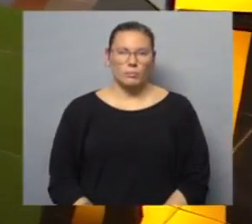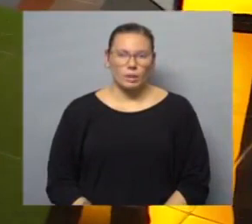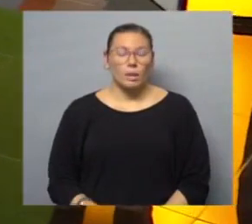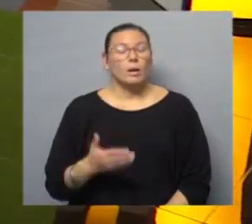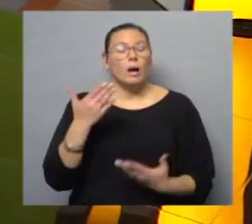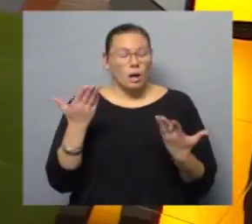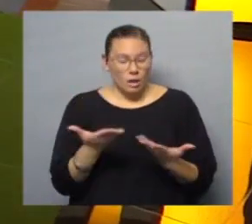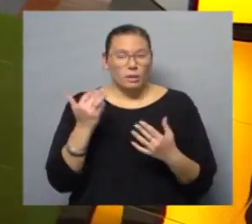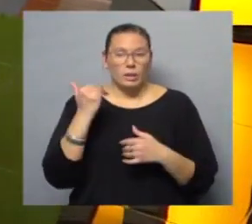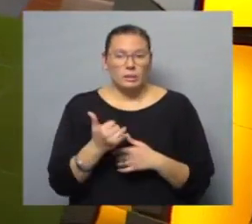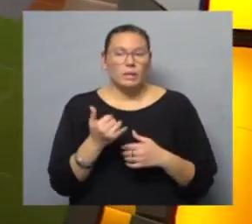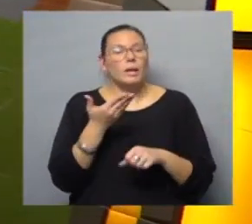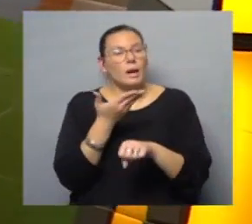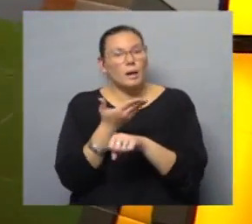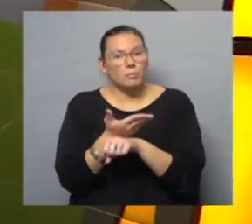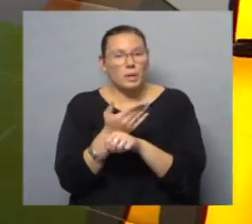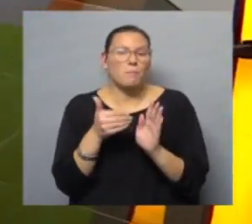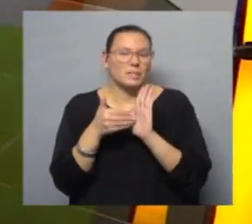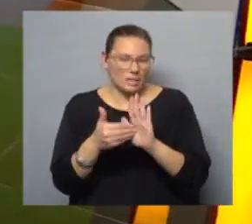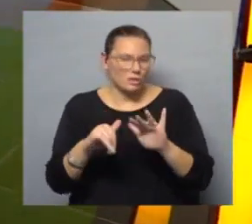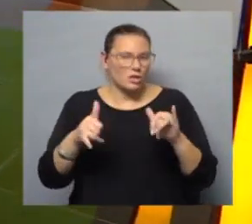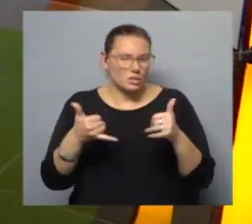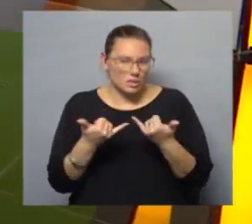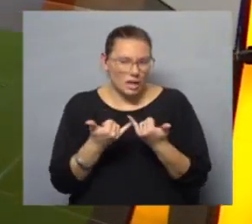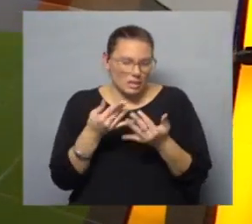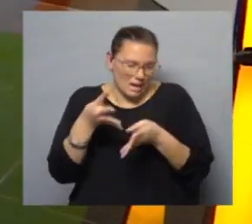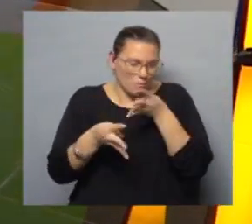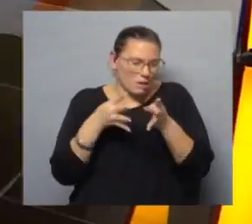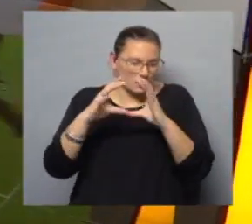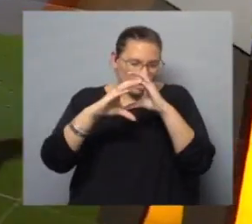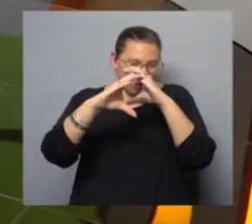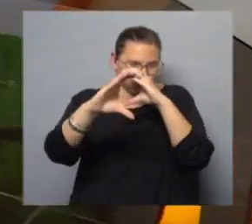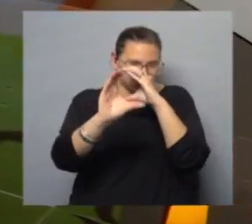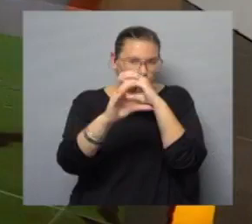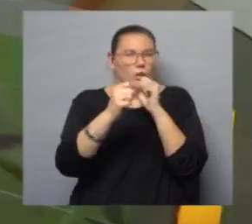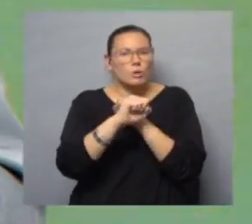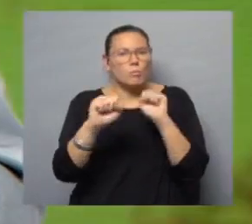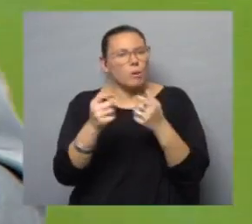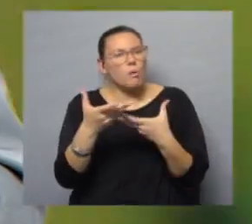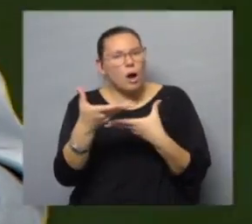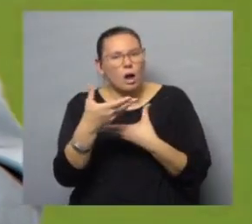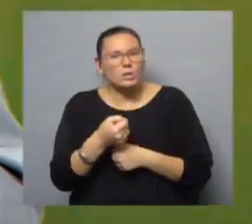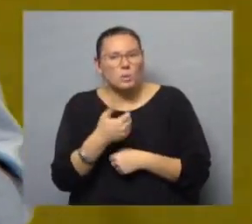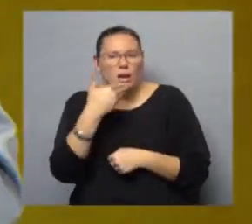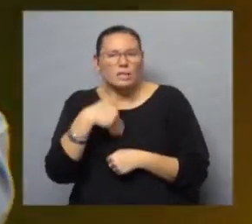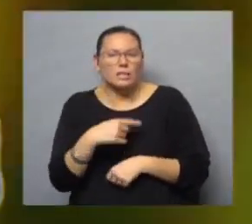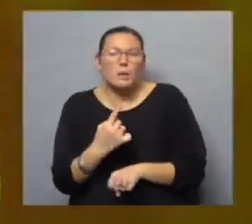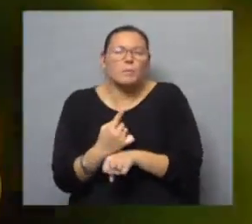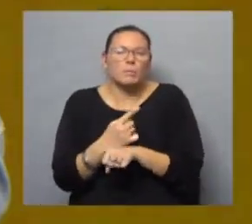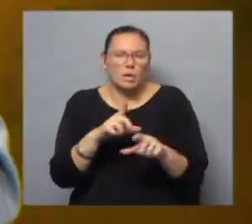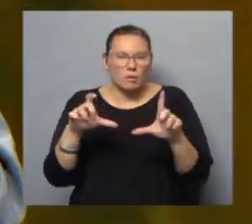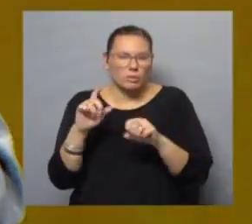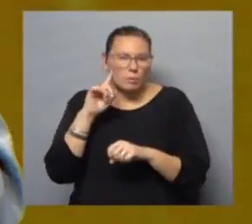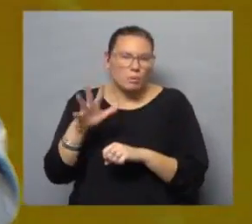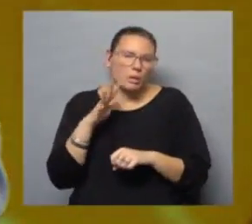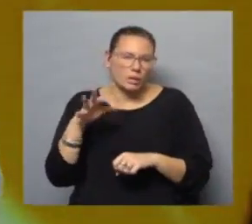Sebastián, y ahora sí te vamos a pedir, hecha la presentación del artefacto, que nos ayudes a entender estos primeros frutos. Yo me imagino que a lo largo